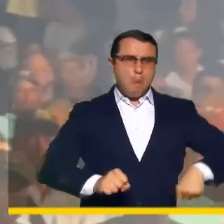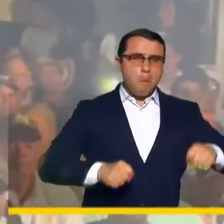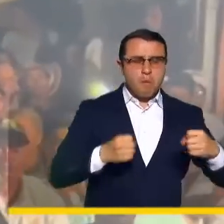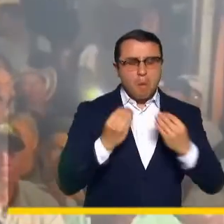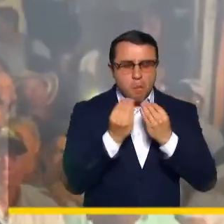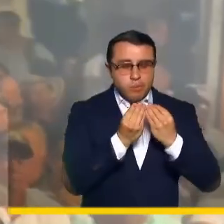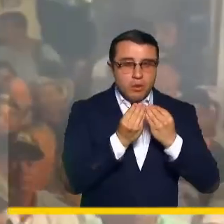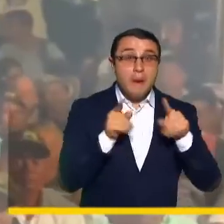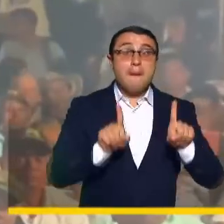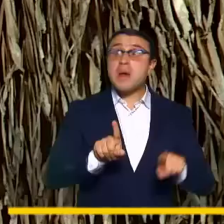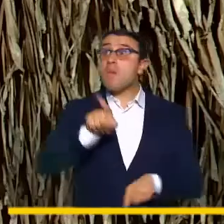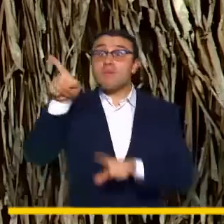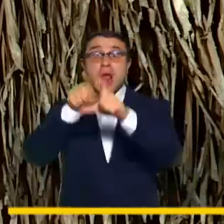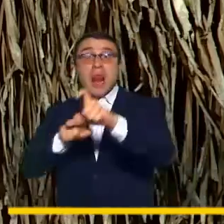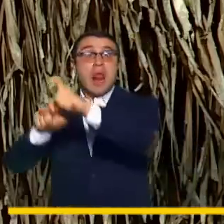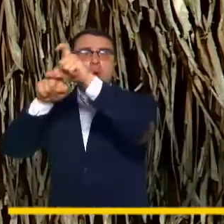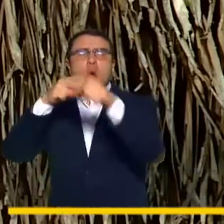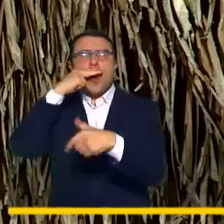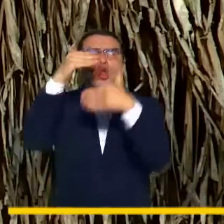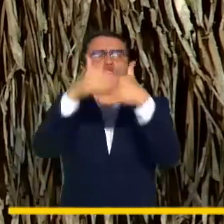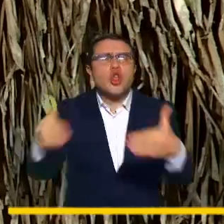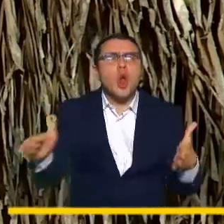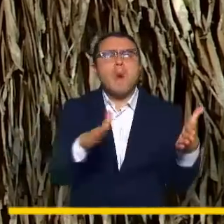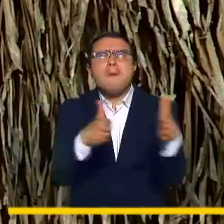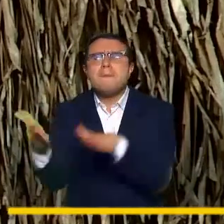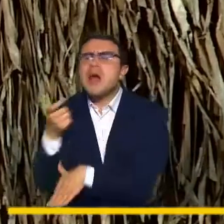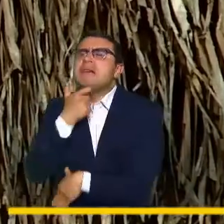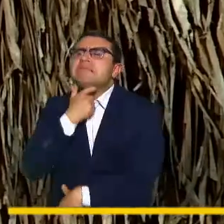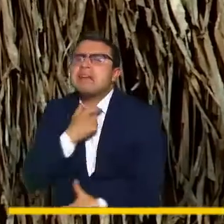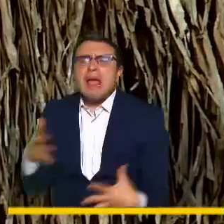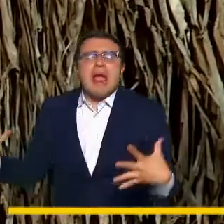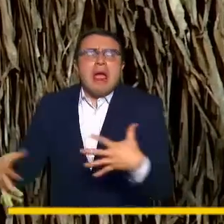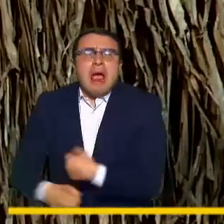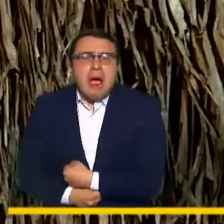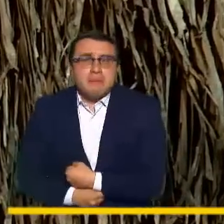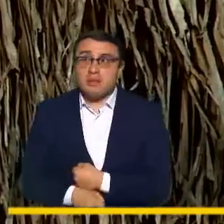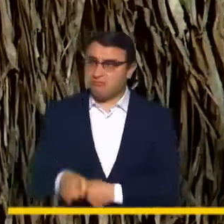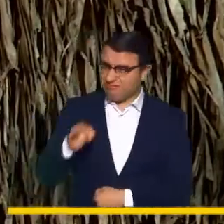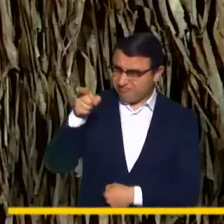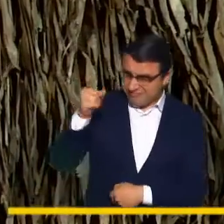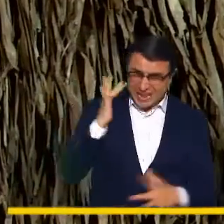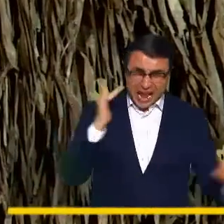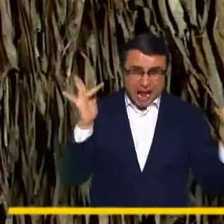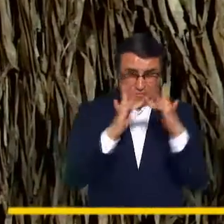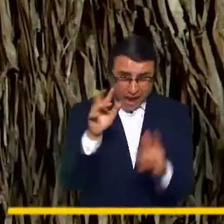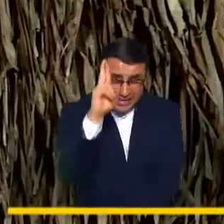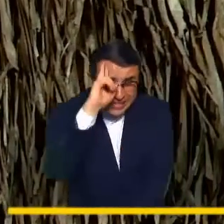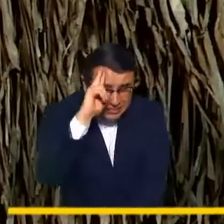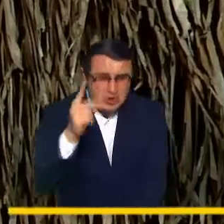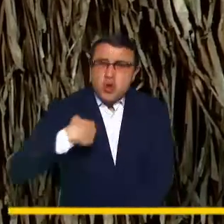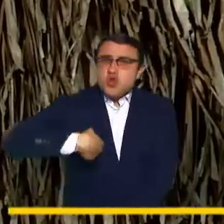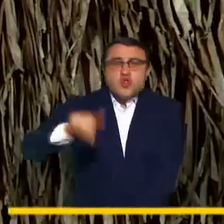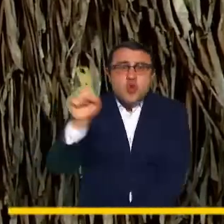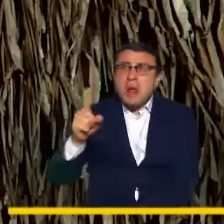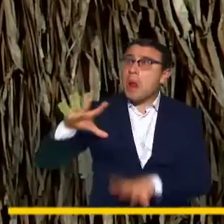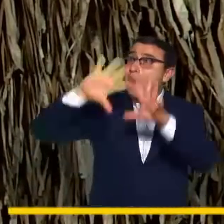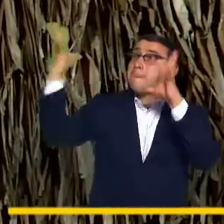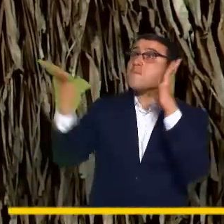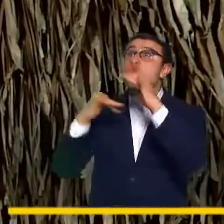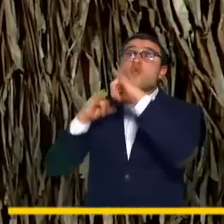hambre. No puede, eso no se llama modernidad, eso no existe en el mundo, eso es una